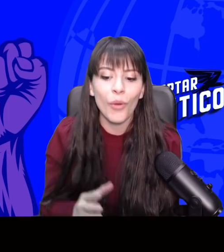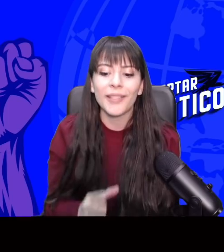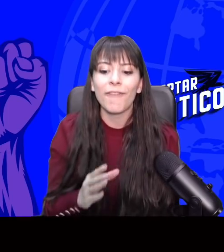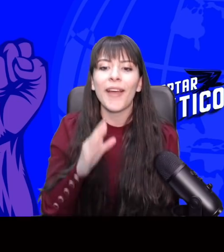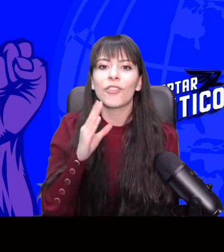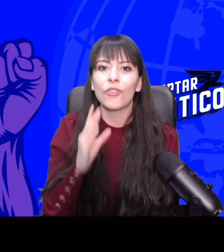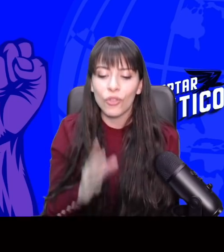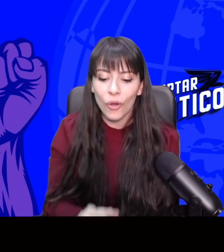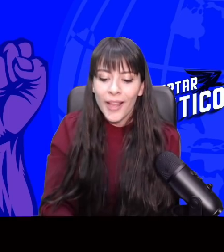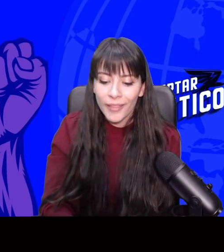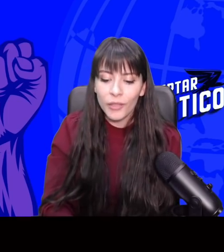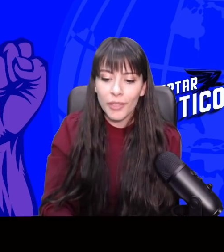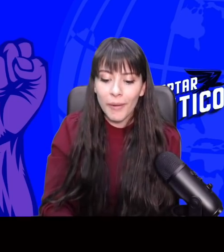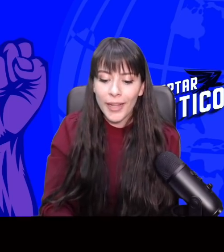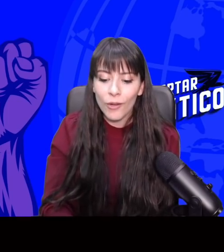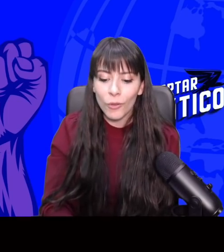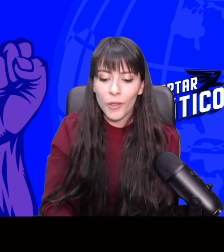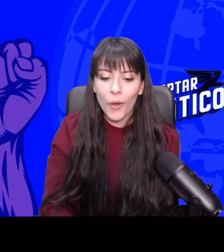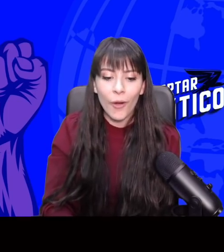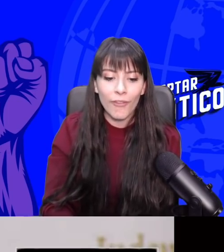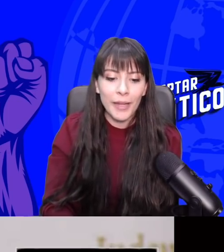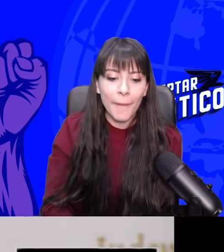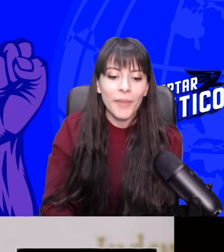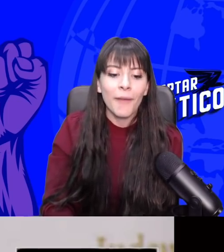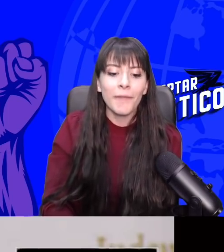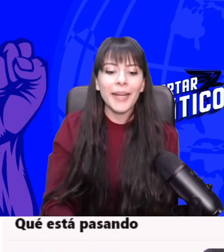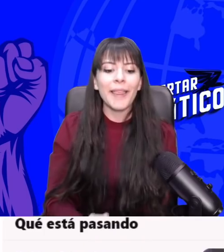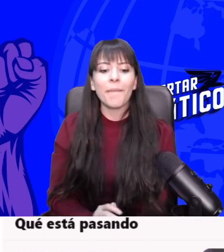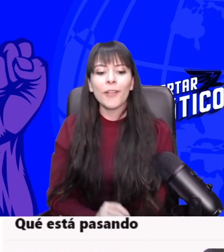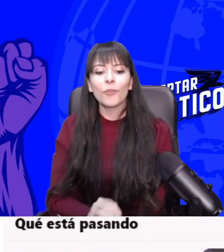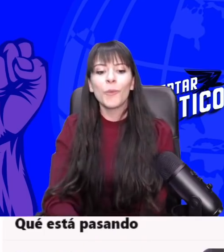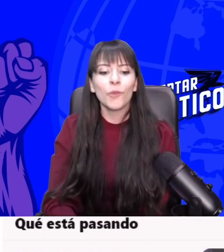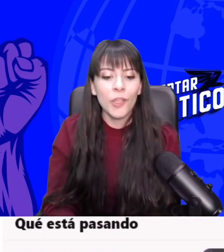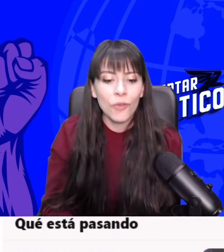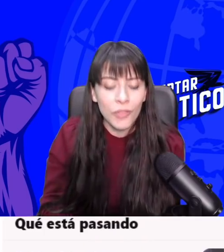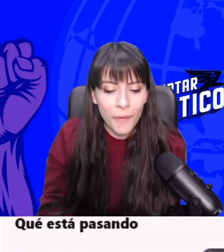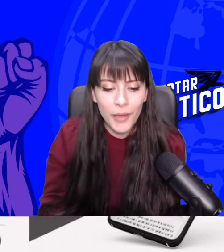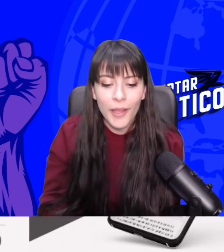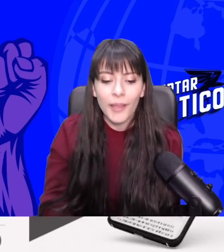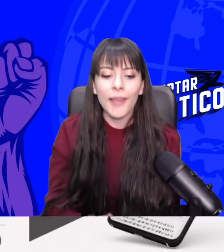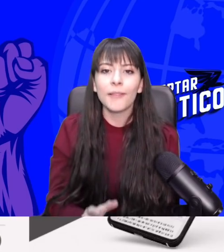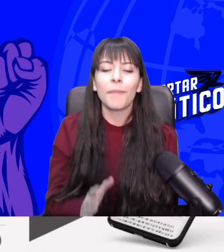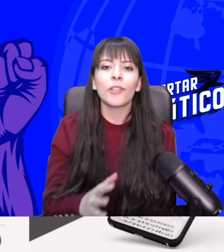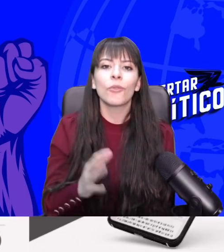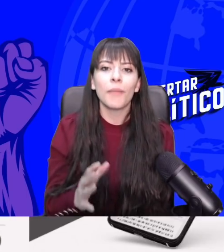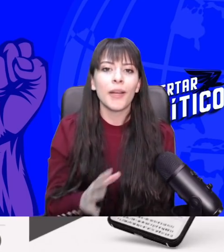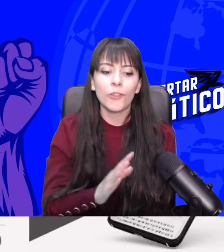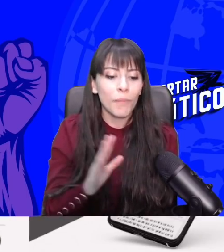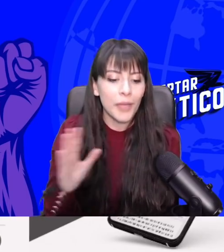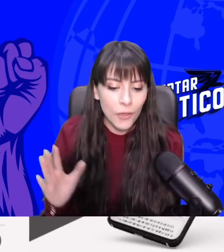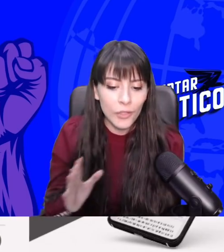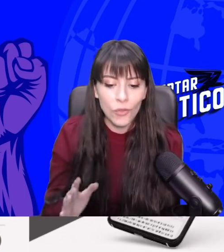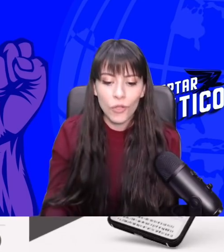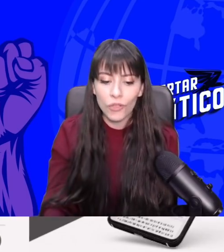cómo es de faccioso de eso vamos a hablar en otro video ahora familia vean nada más los propios gringos saben que es Mark Zuckerberg